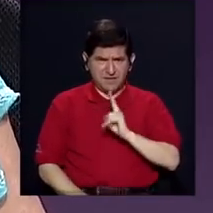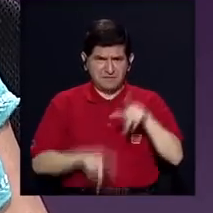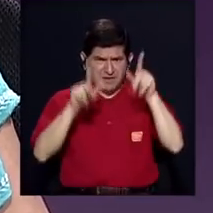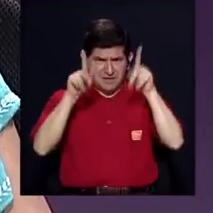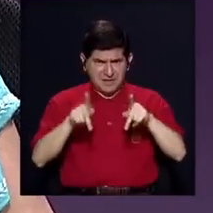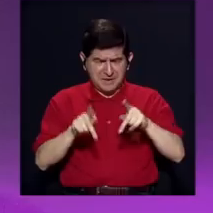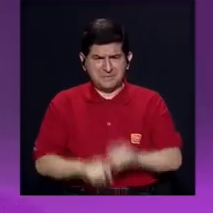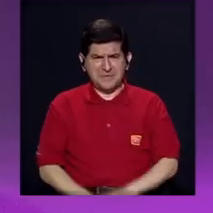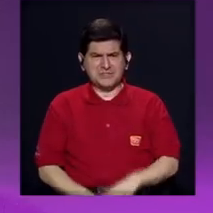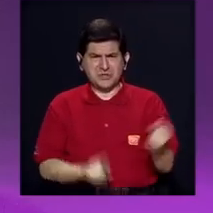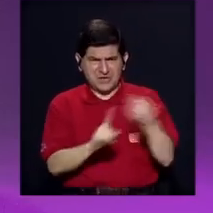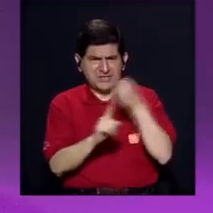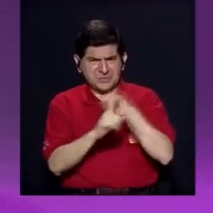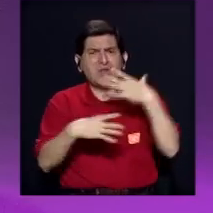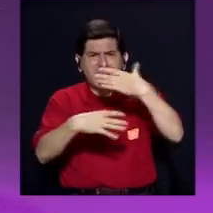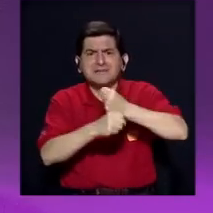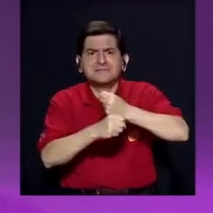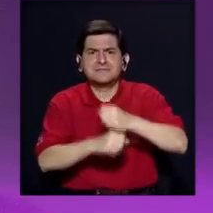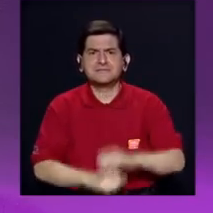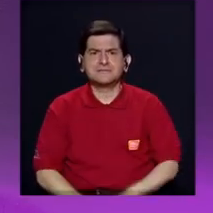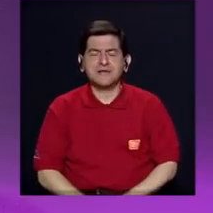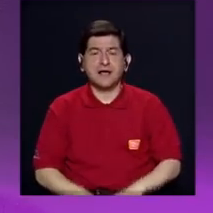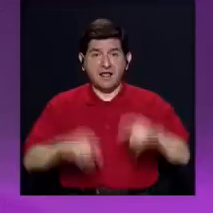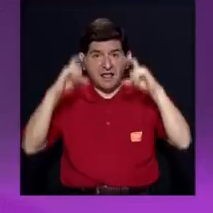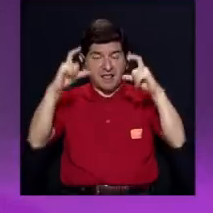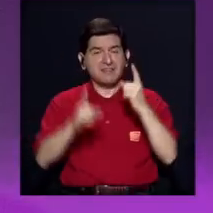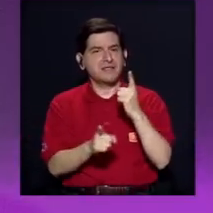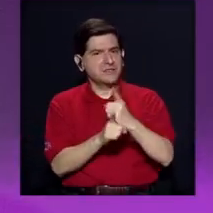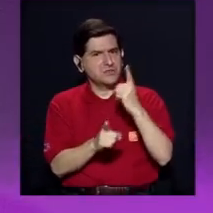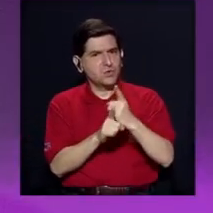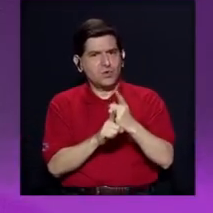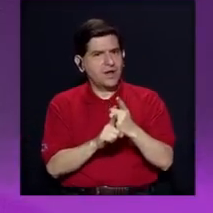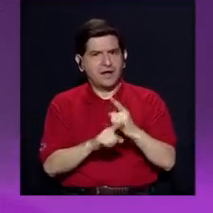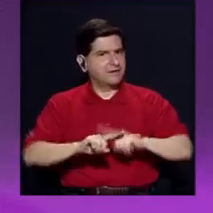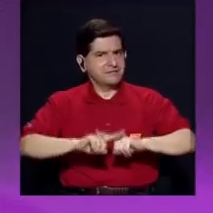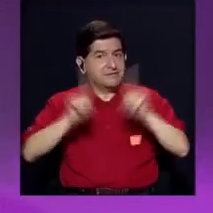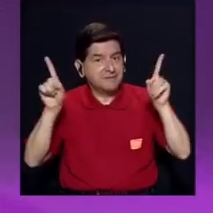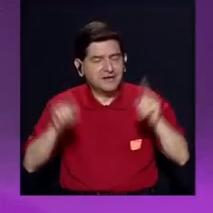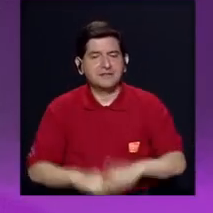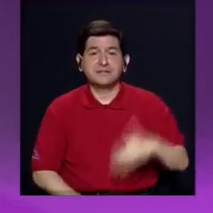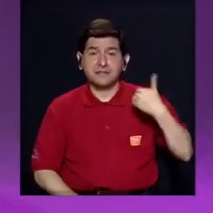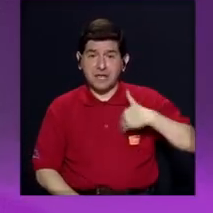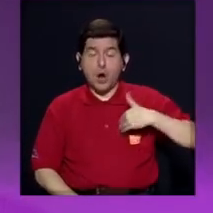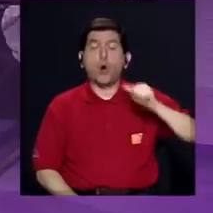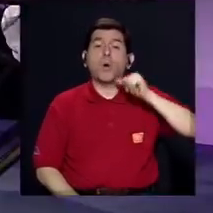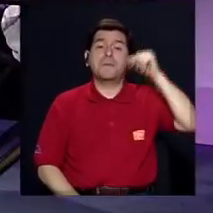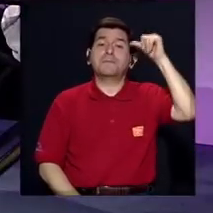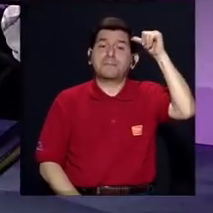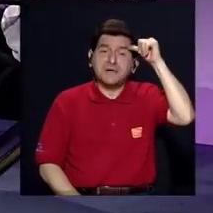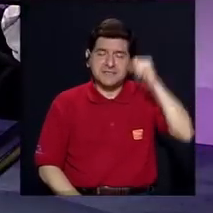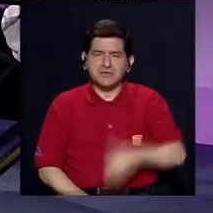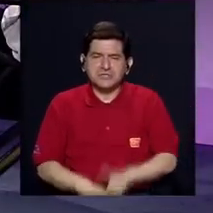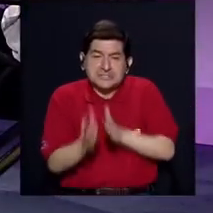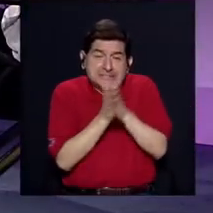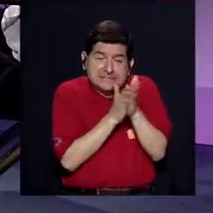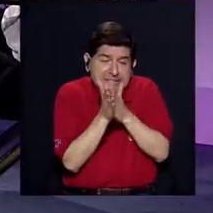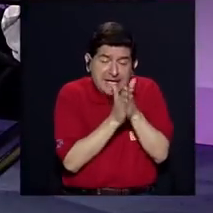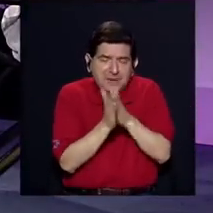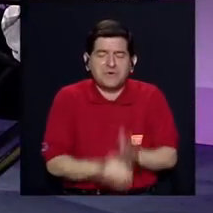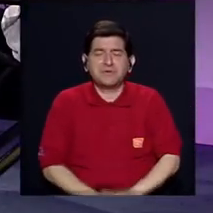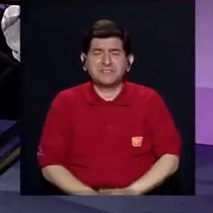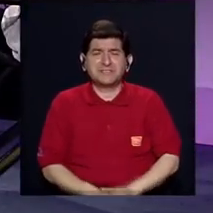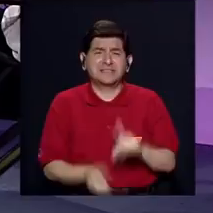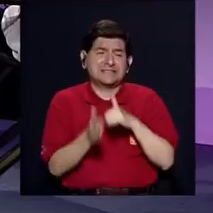los sujetos que violentan porque el titular correcto tendría que haber sido hombres adultos se aprovechan de la